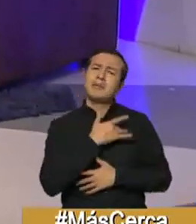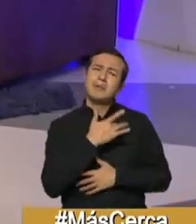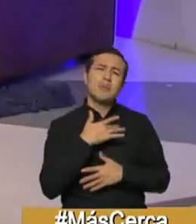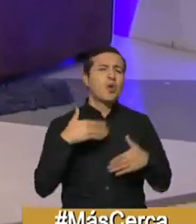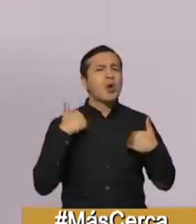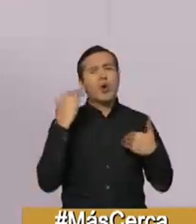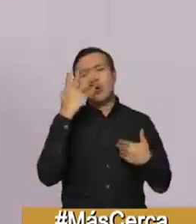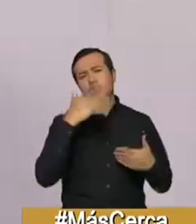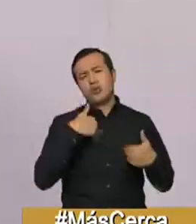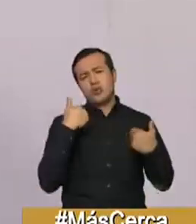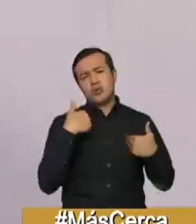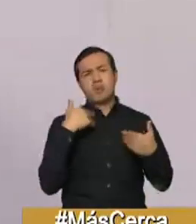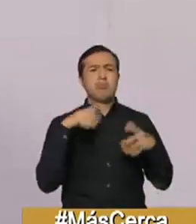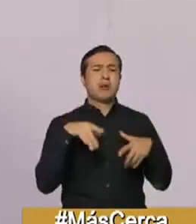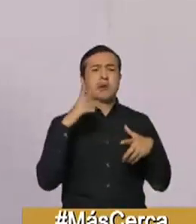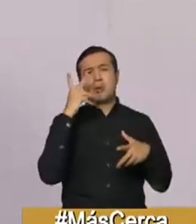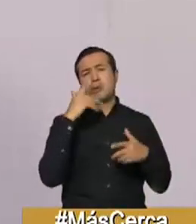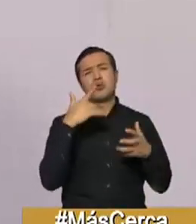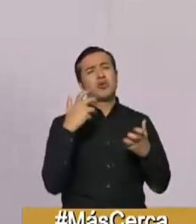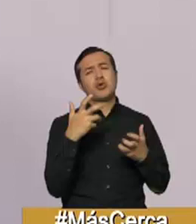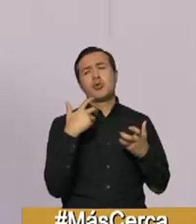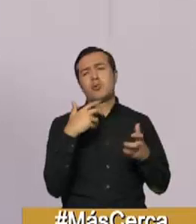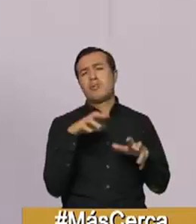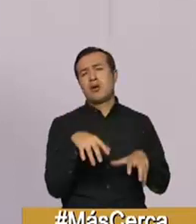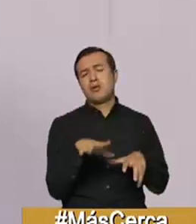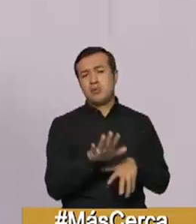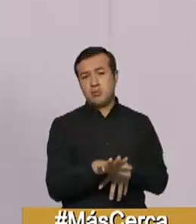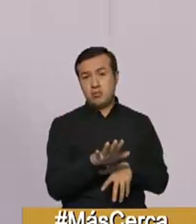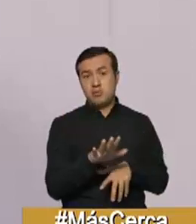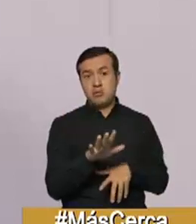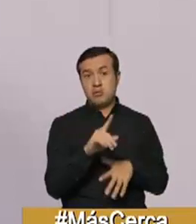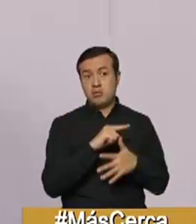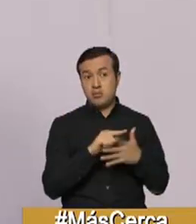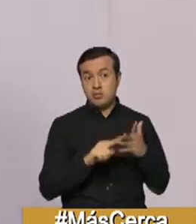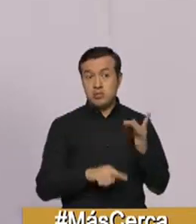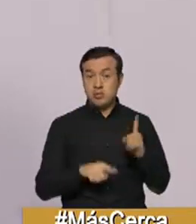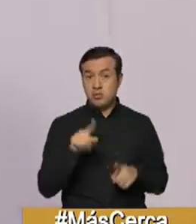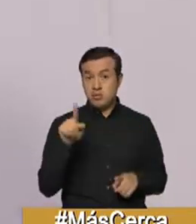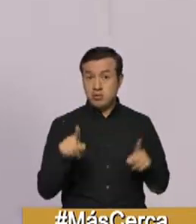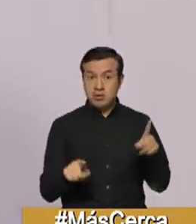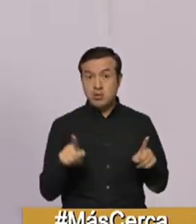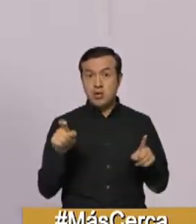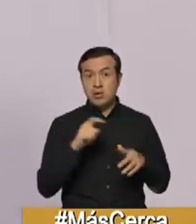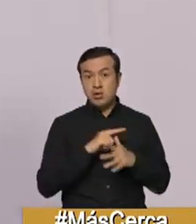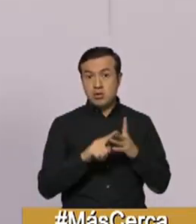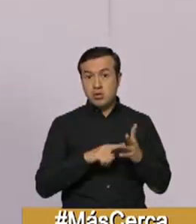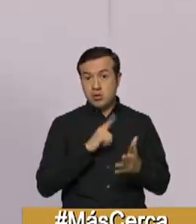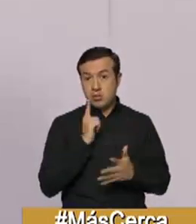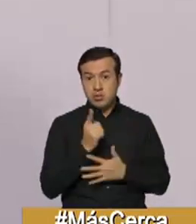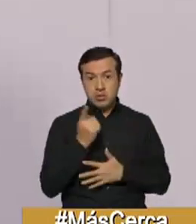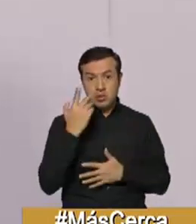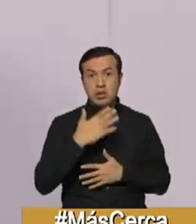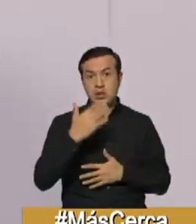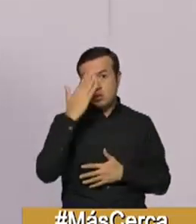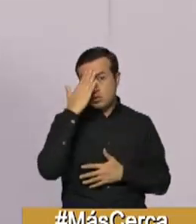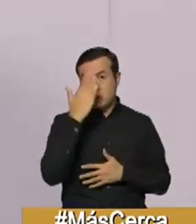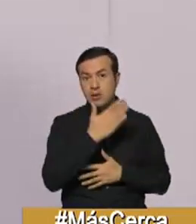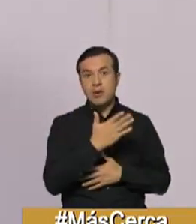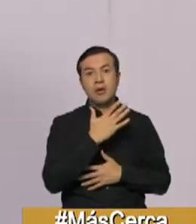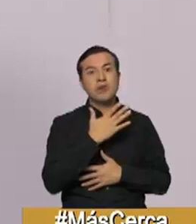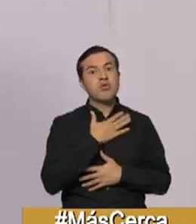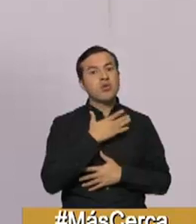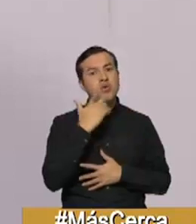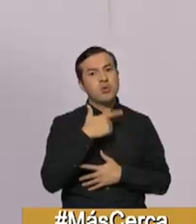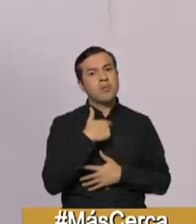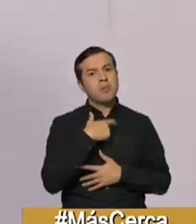como bien dijo, la emoción de querer un perrito, pero ¿cuáles son aquellos puntos, aquella lista que yo debo hacer para saber si realmente yo soy una persona